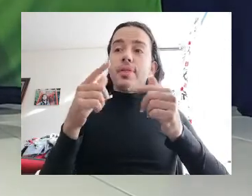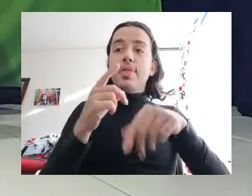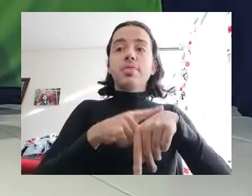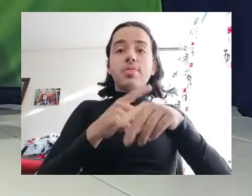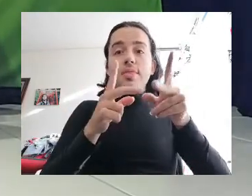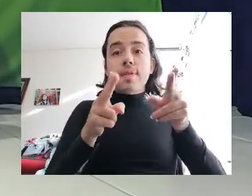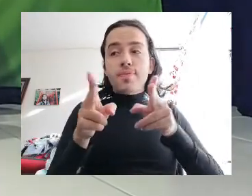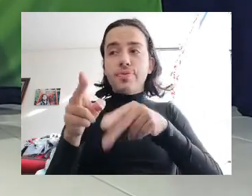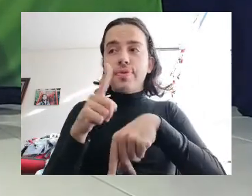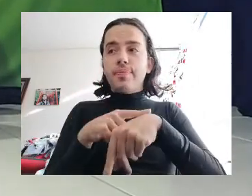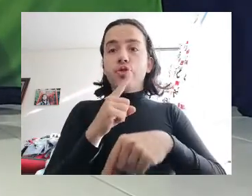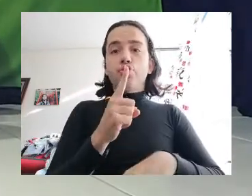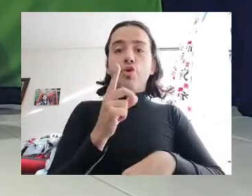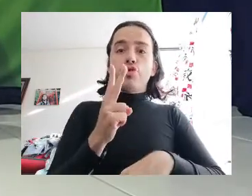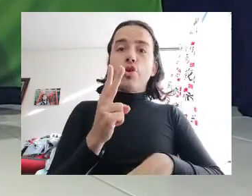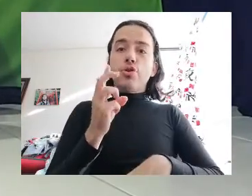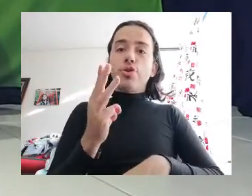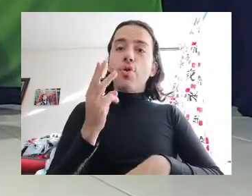Al mismo tiempo son